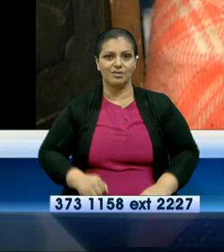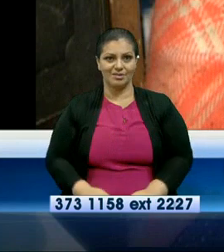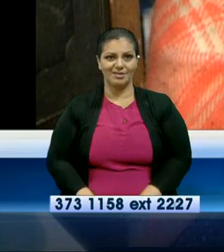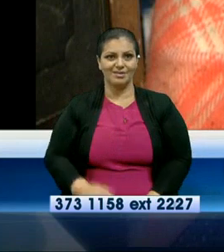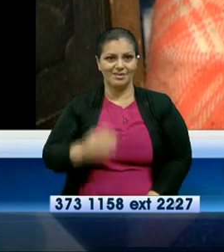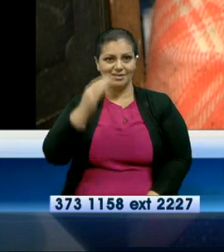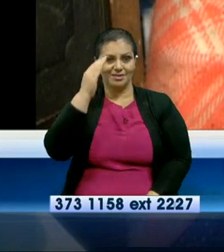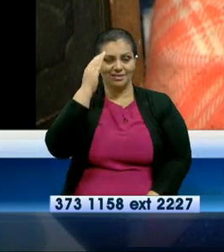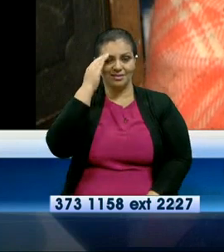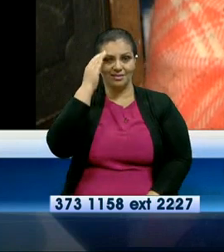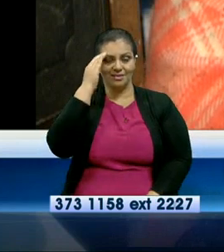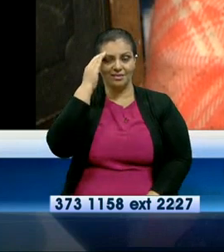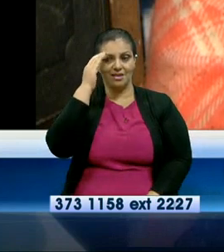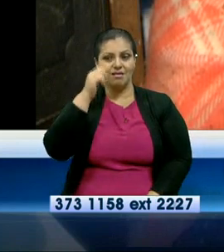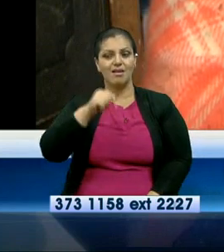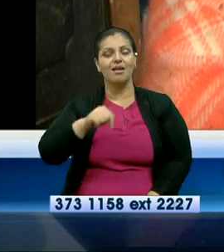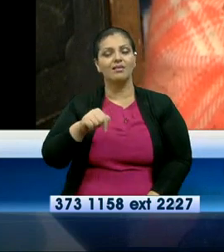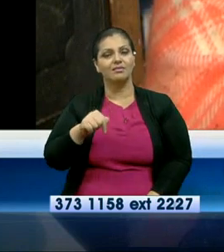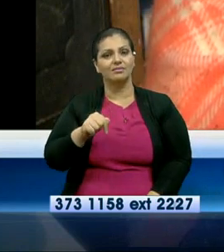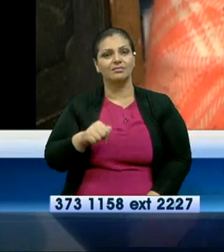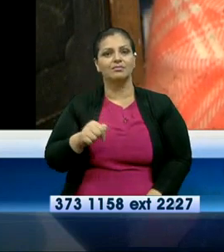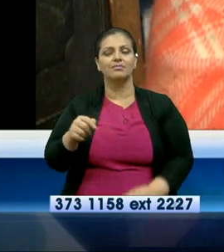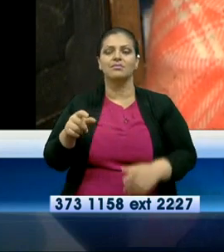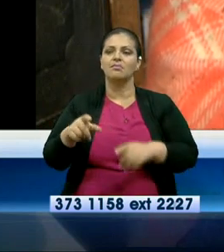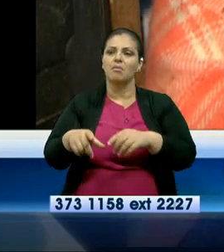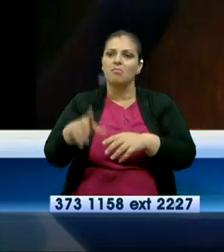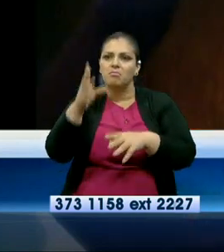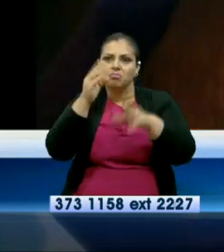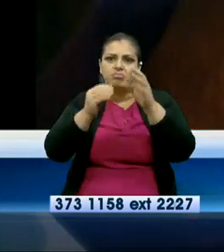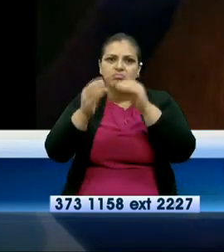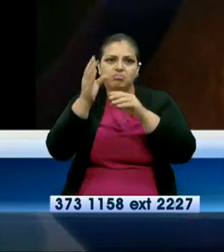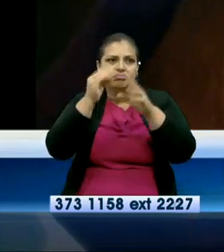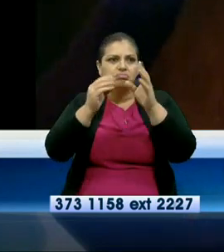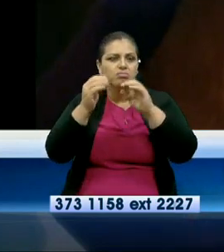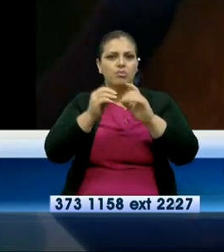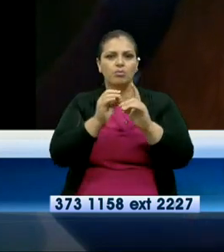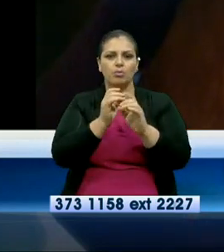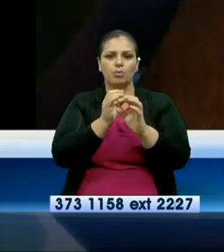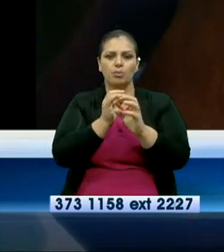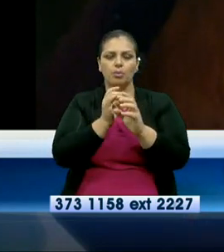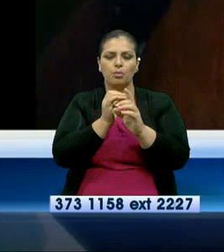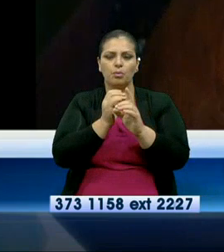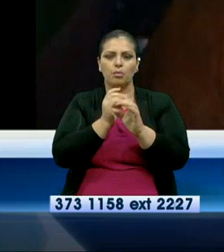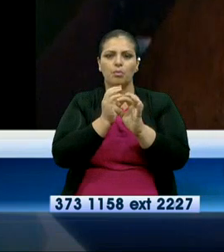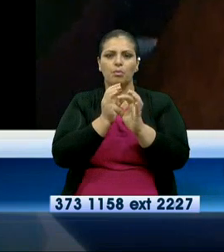nieto. Él antes aprendió, por esto tiene las cosas todavía aquí, si no ya no viene.